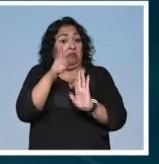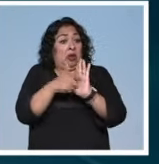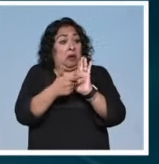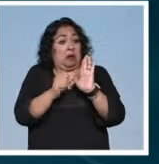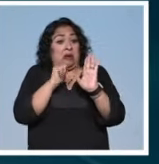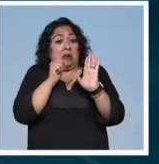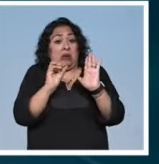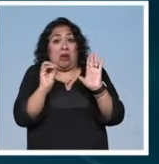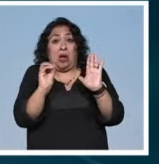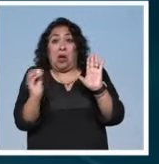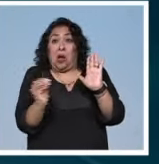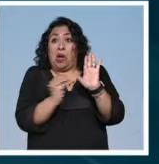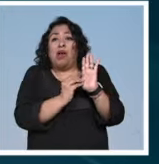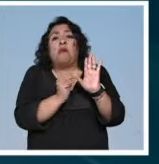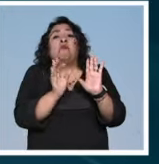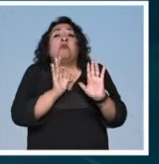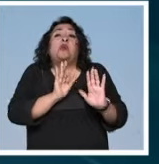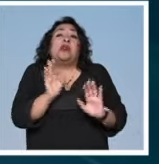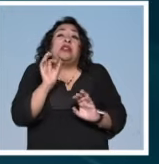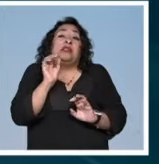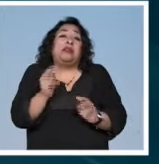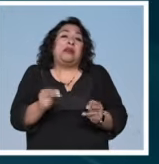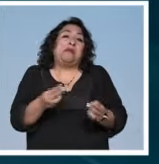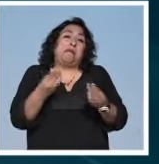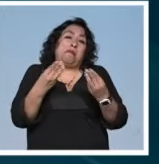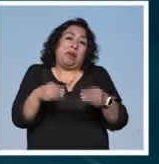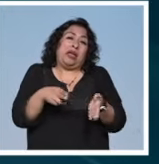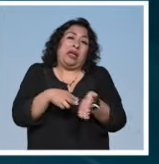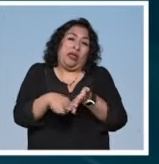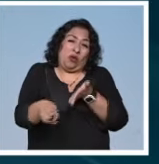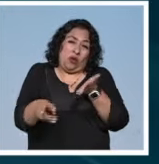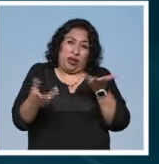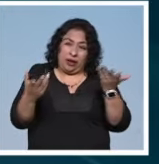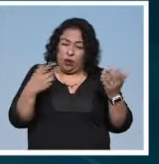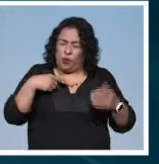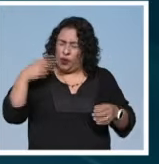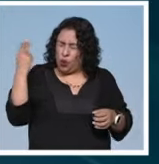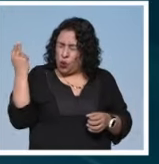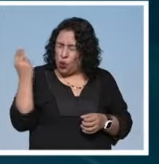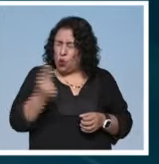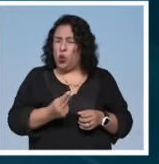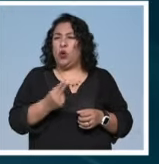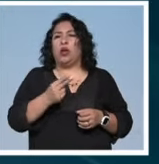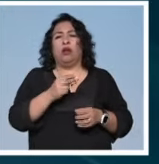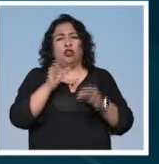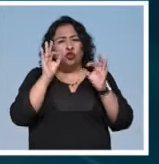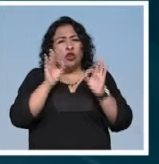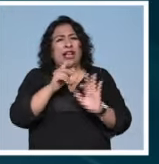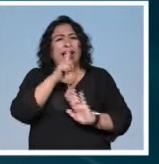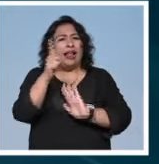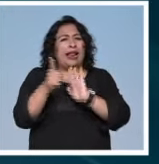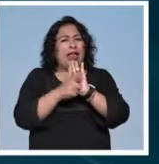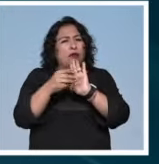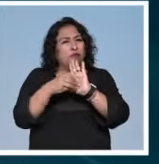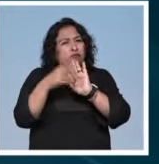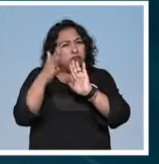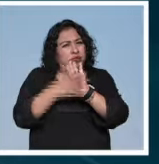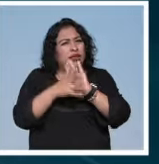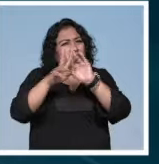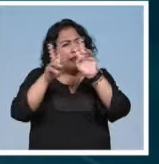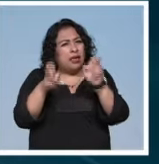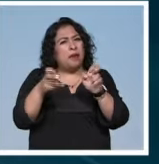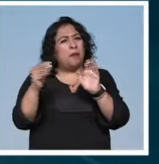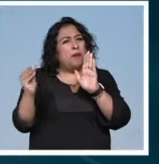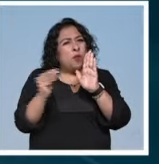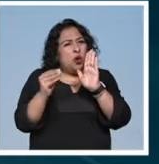donde se presta a que se genere un mercado negro. Es urgente legalizar este tema, meter